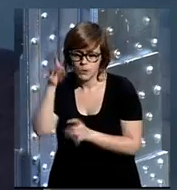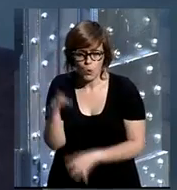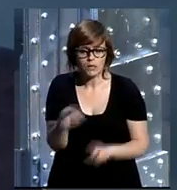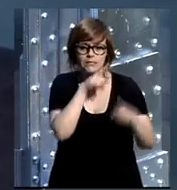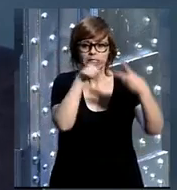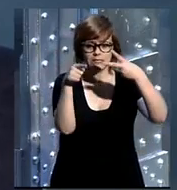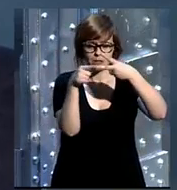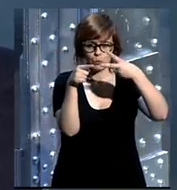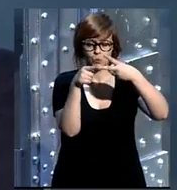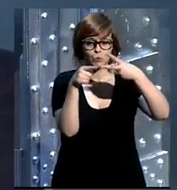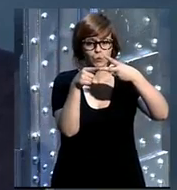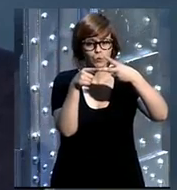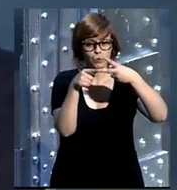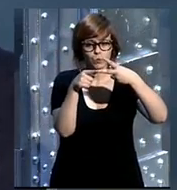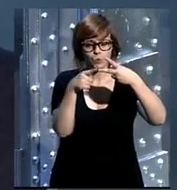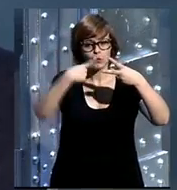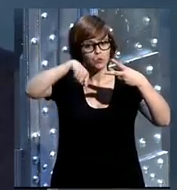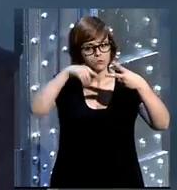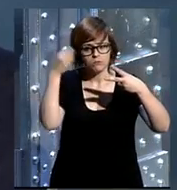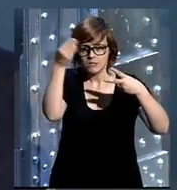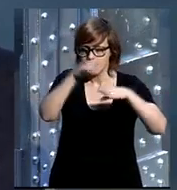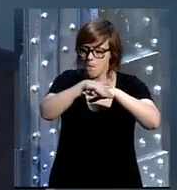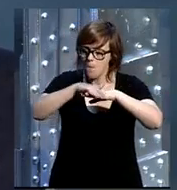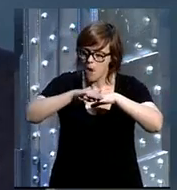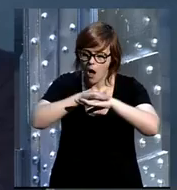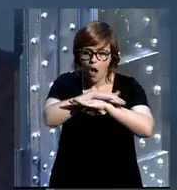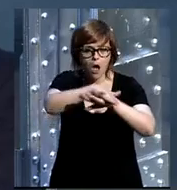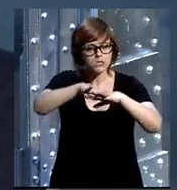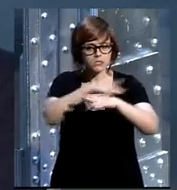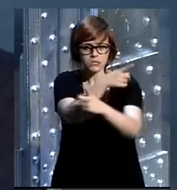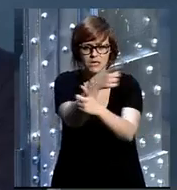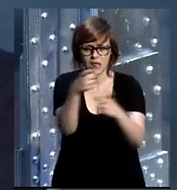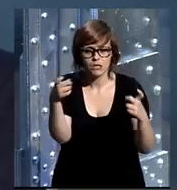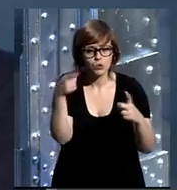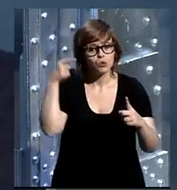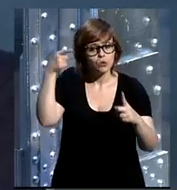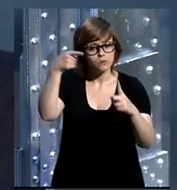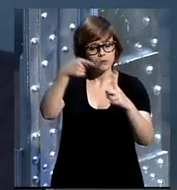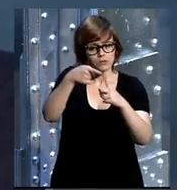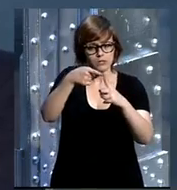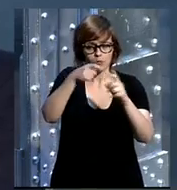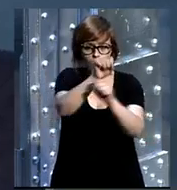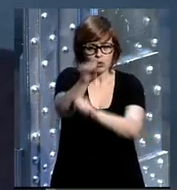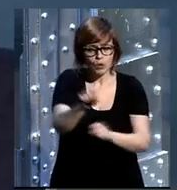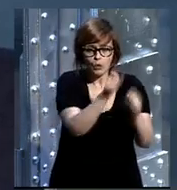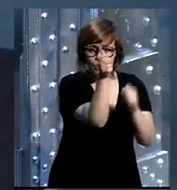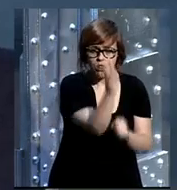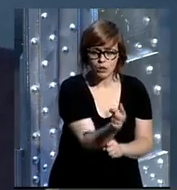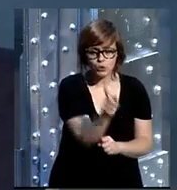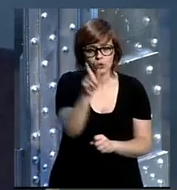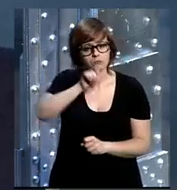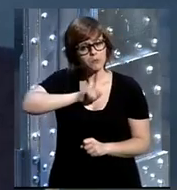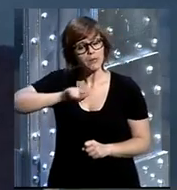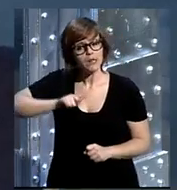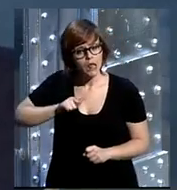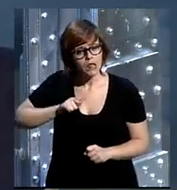segundo requisito que nosotros creemos esencial para cualquier regulación de la protección de datos y la privacidad, y es